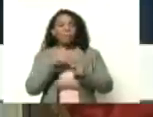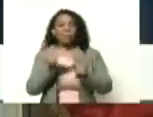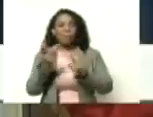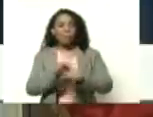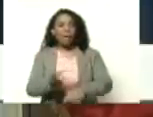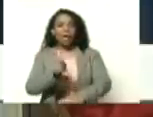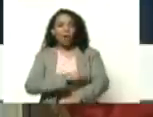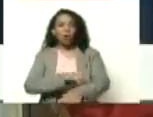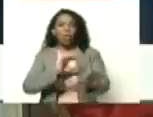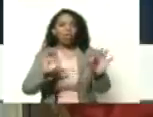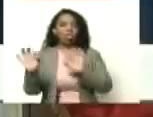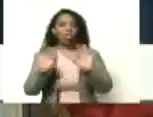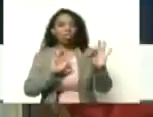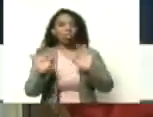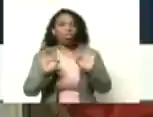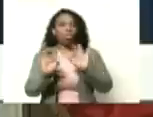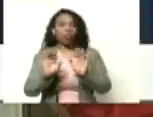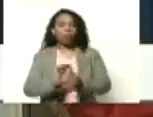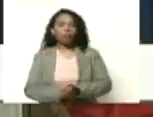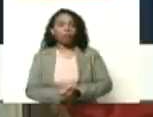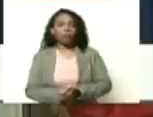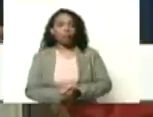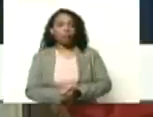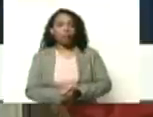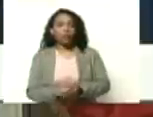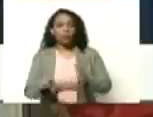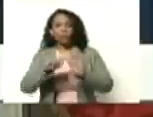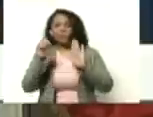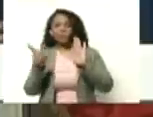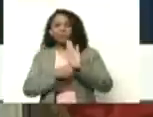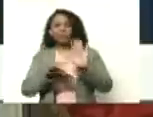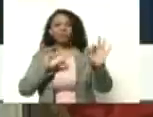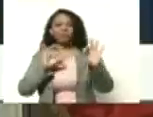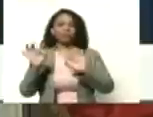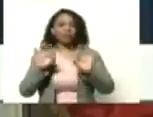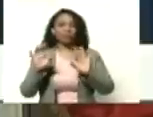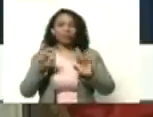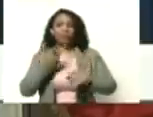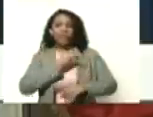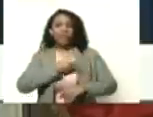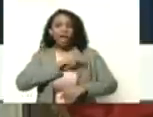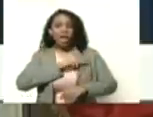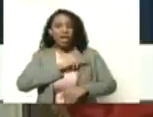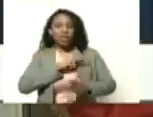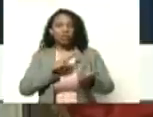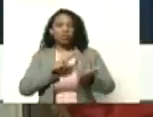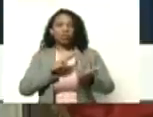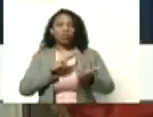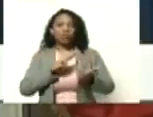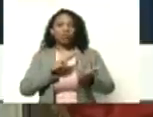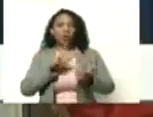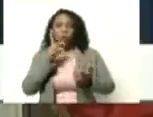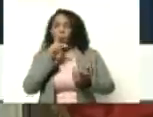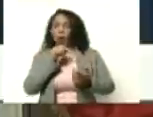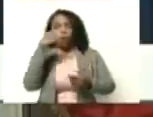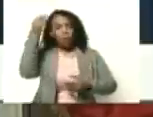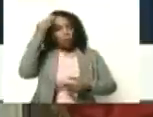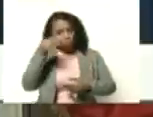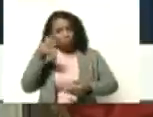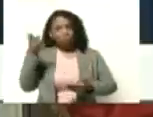teatro bufo totalmente simulado totalmente falto de credibilidad